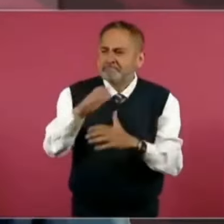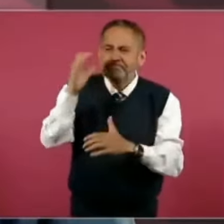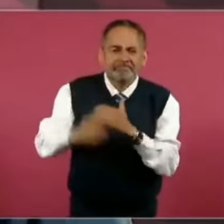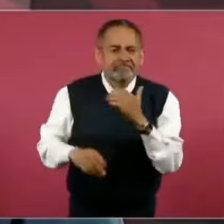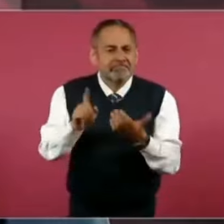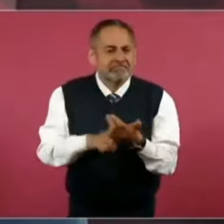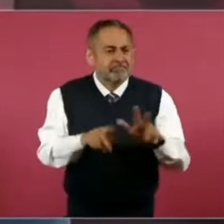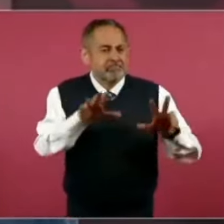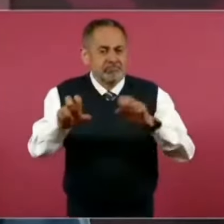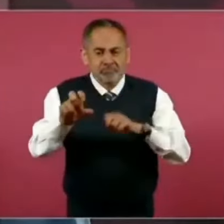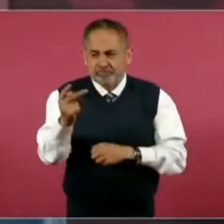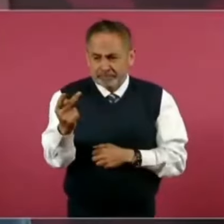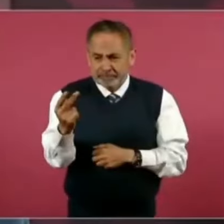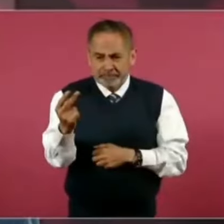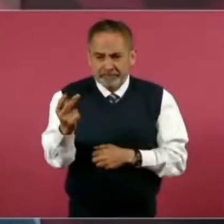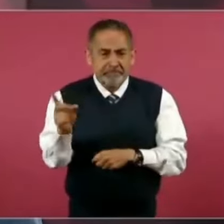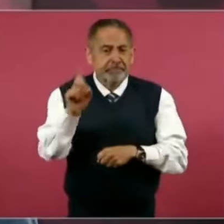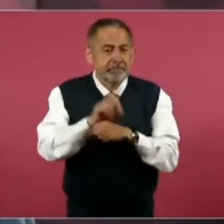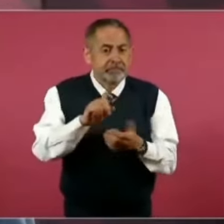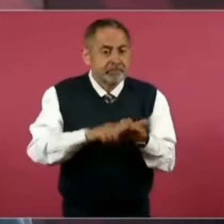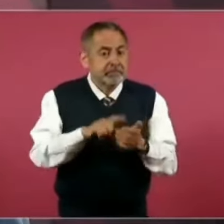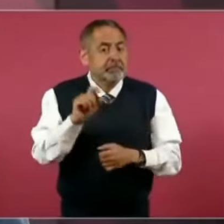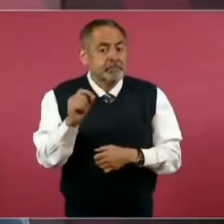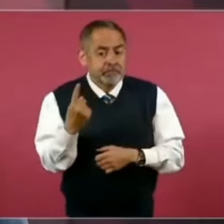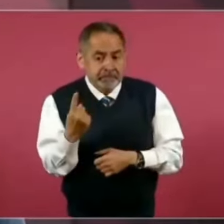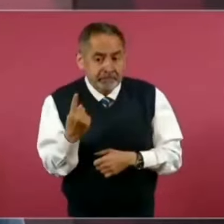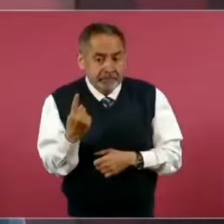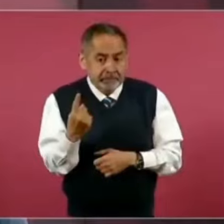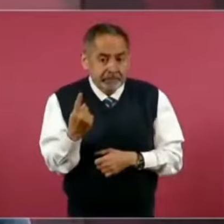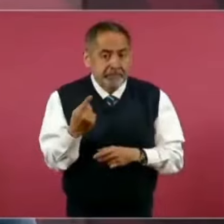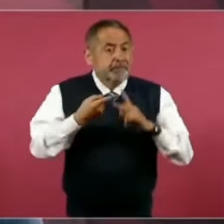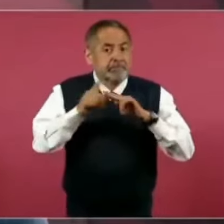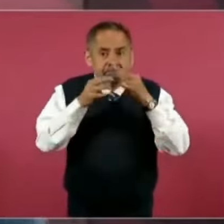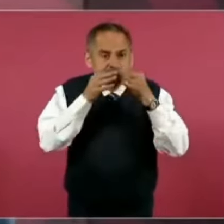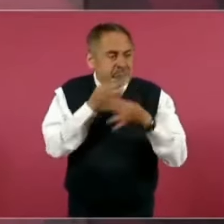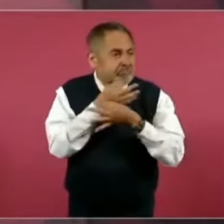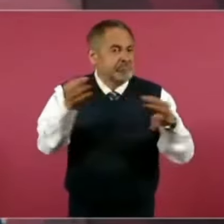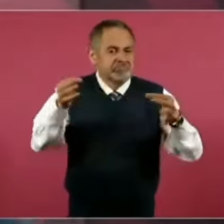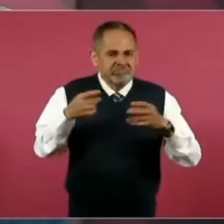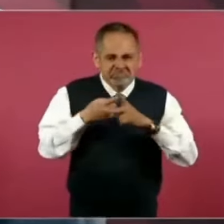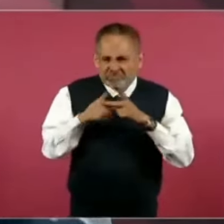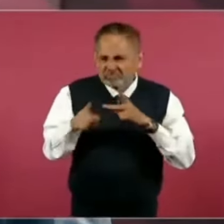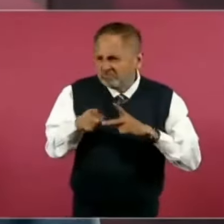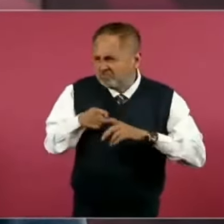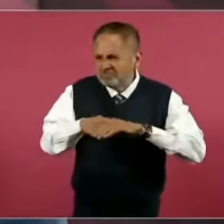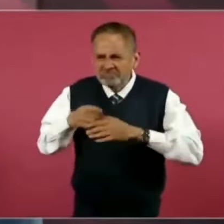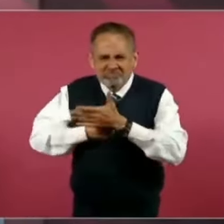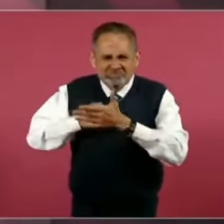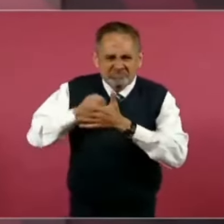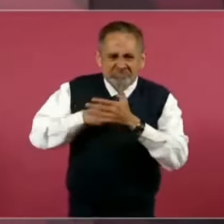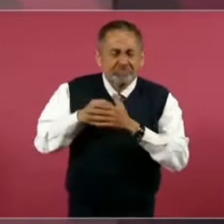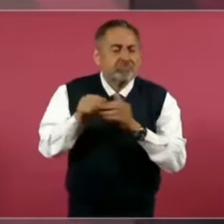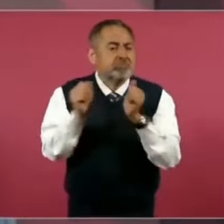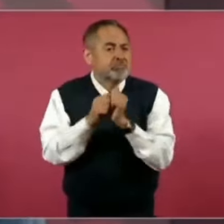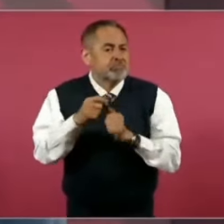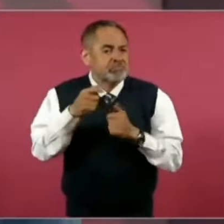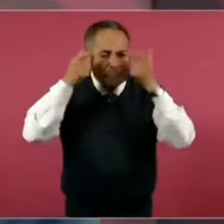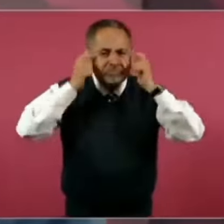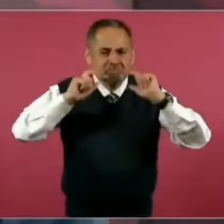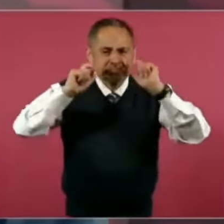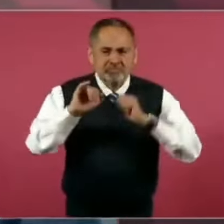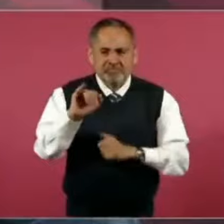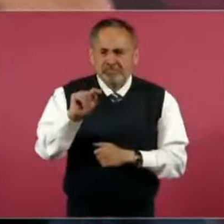1825, porque en el 21 formalmente se proclama la independencia, es la entrada de Iturbide aquí en la